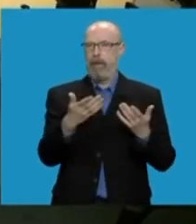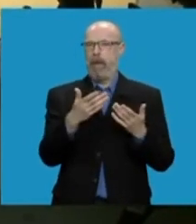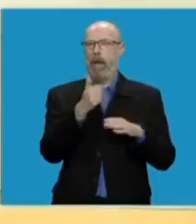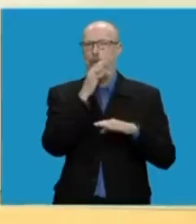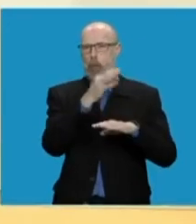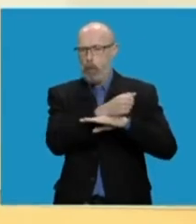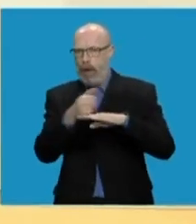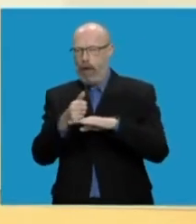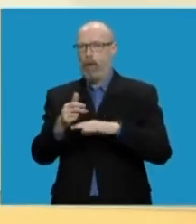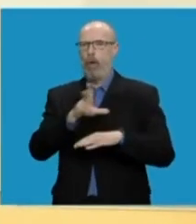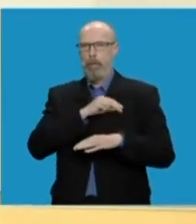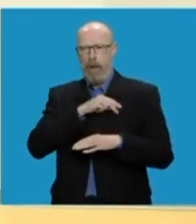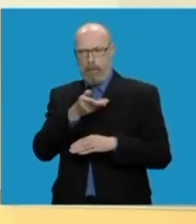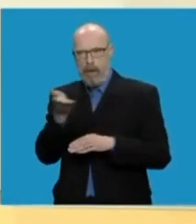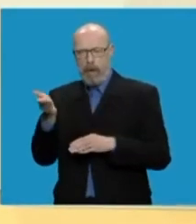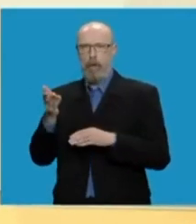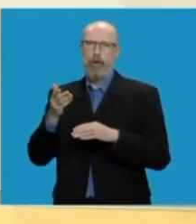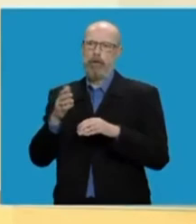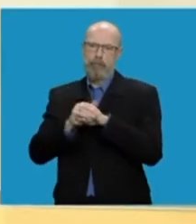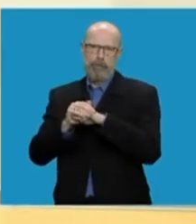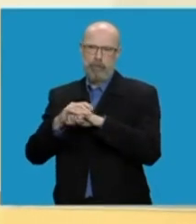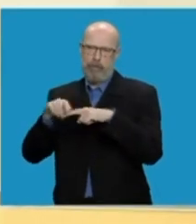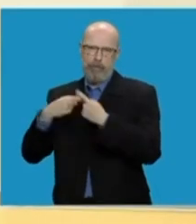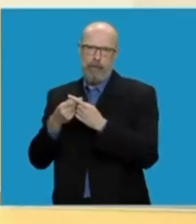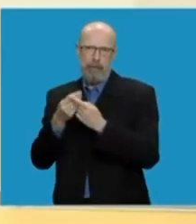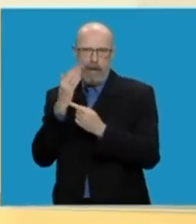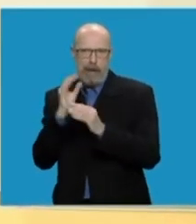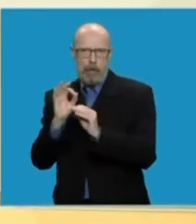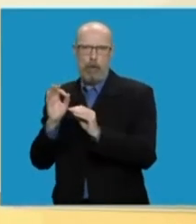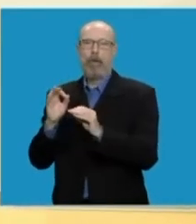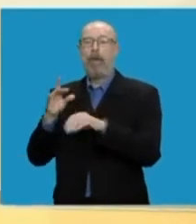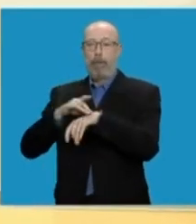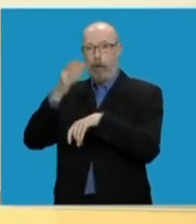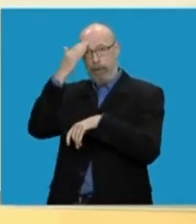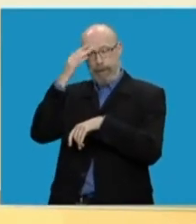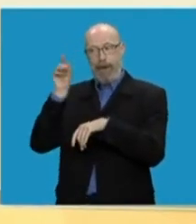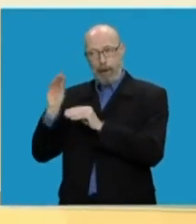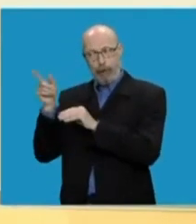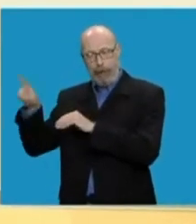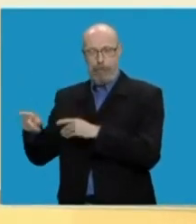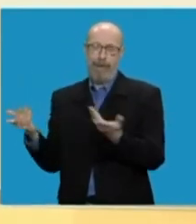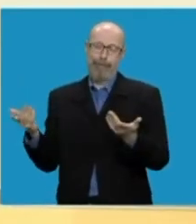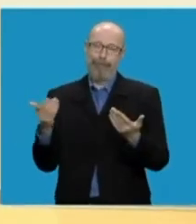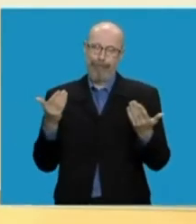jurado, a los premiados, a sus seres queridos y al médico de cabecera de Ángel María de Pablos, por supuesto.